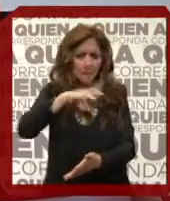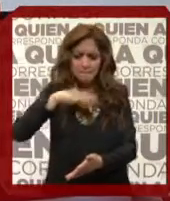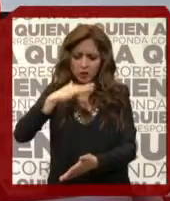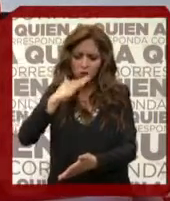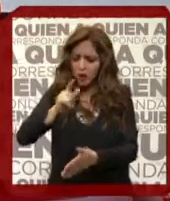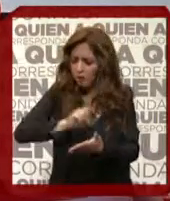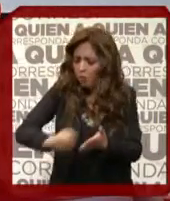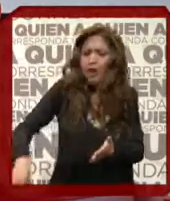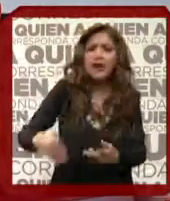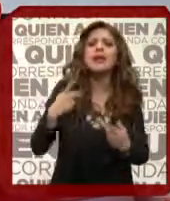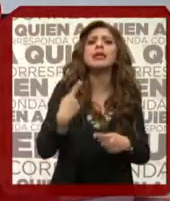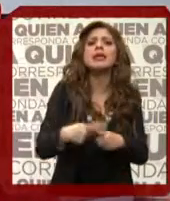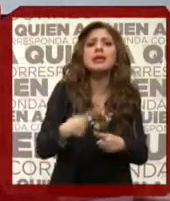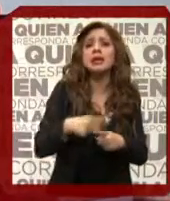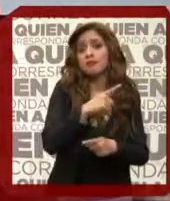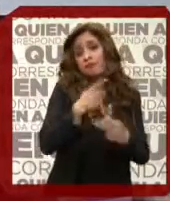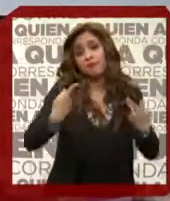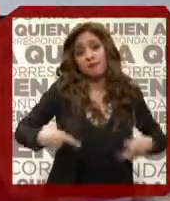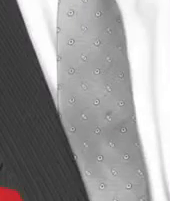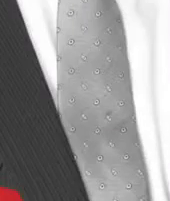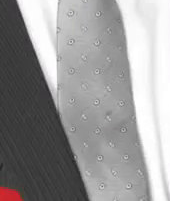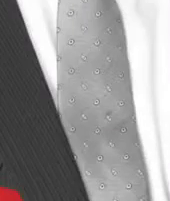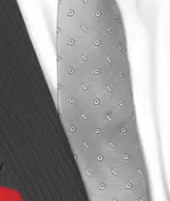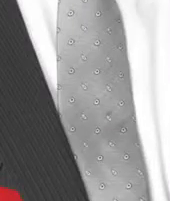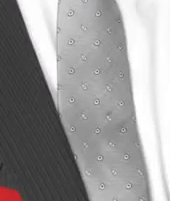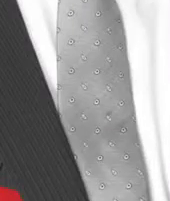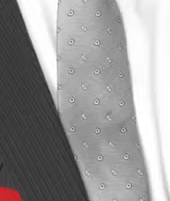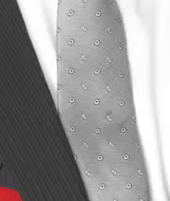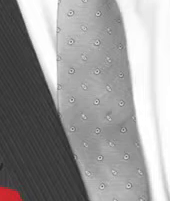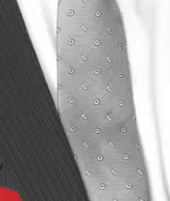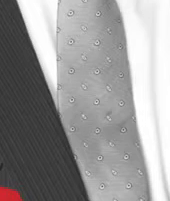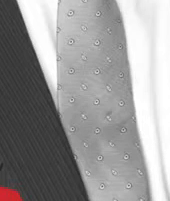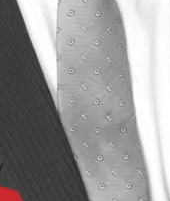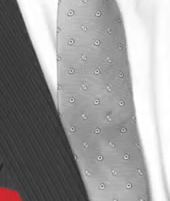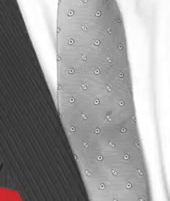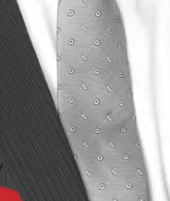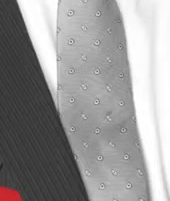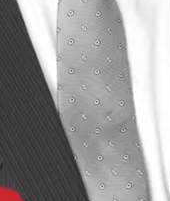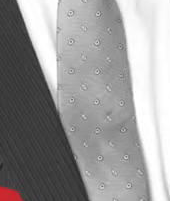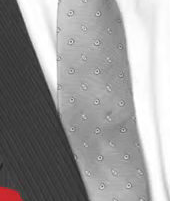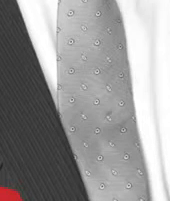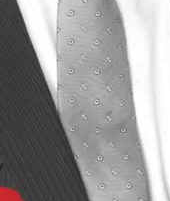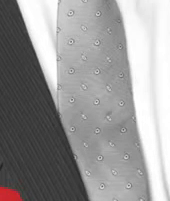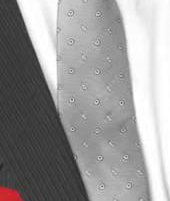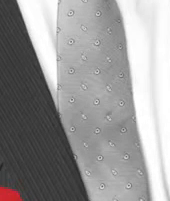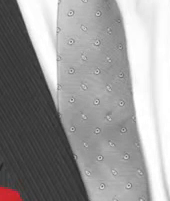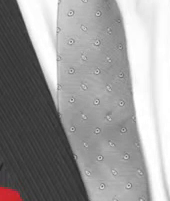la pusimos nosotros, no se le olvide ese detalle.